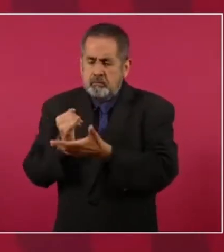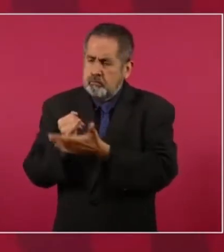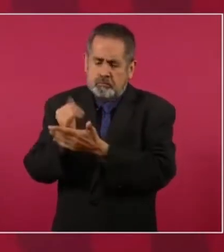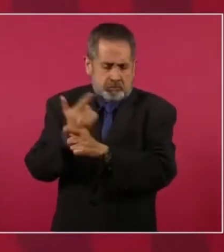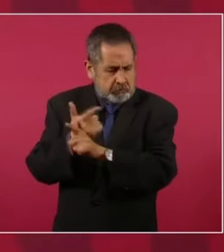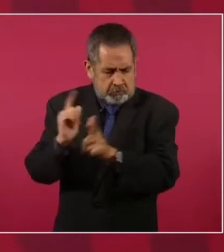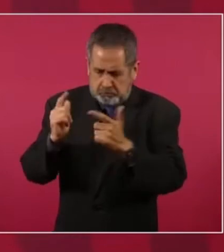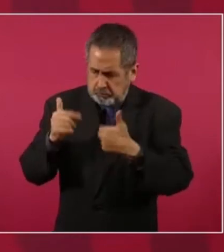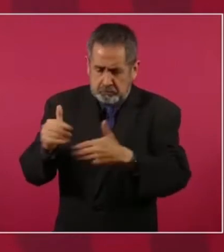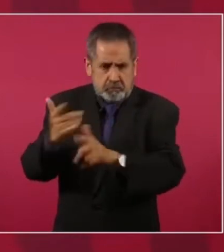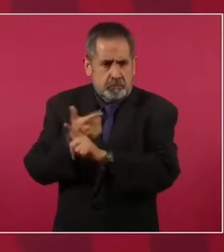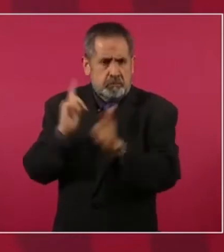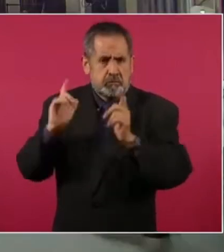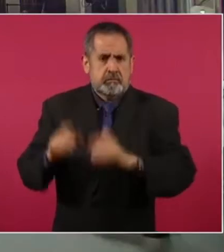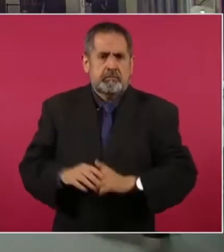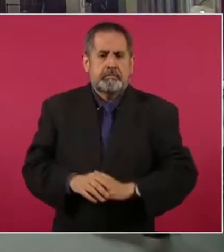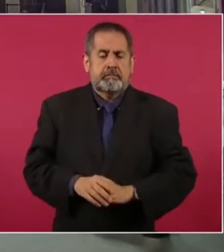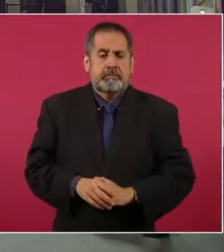libremente.